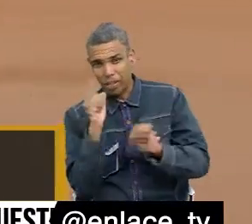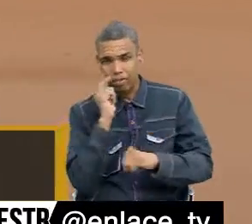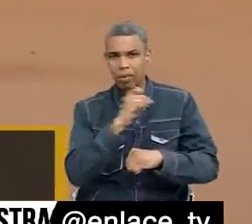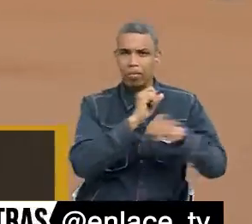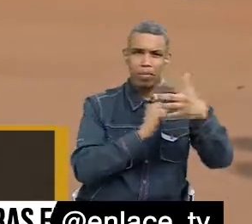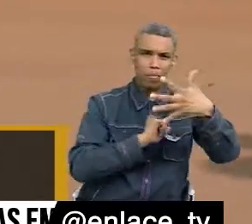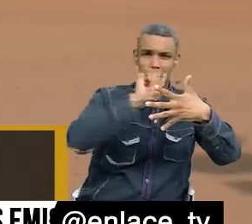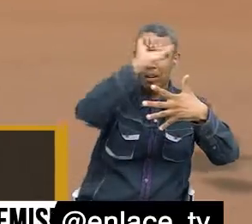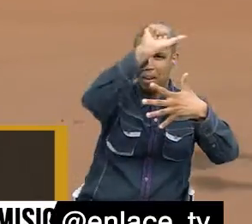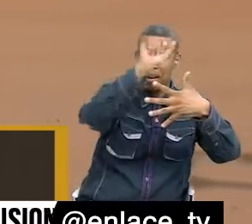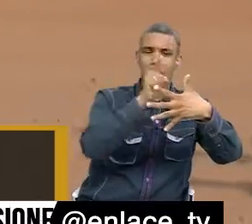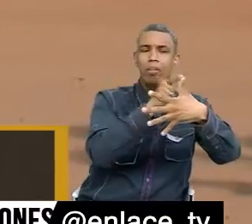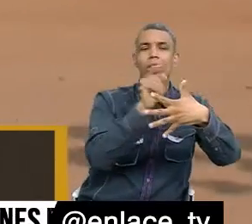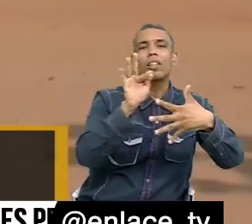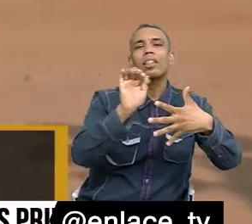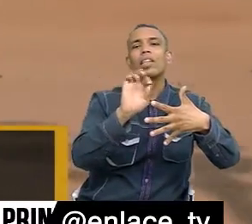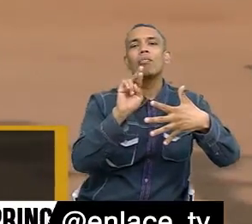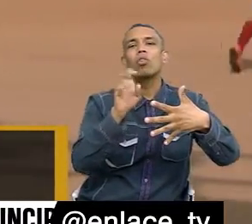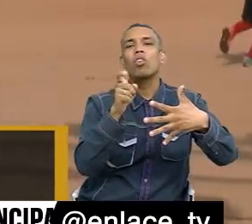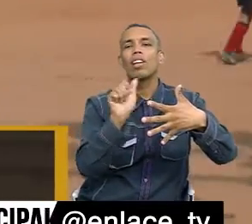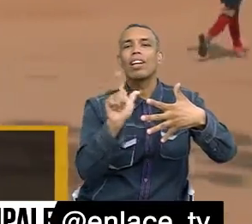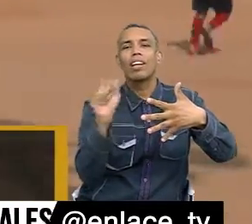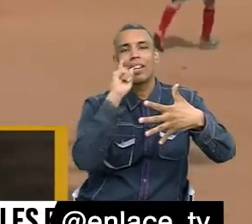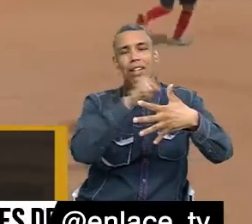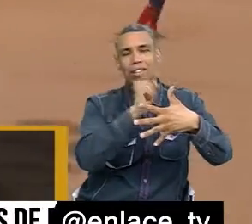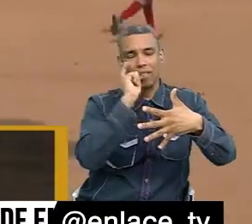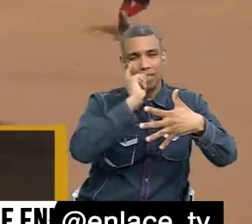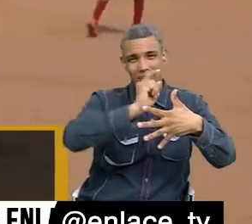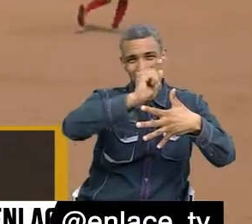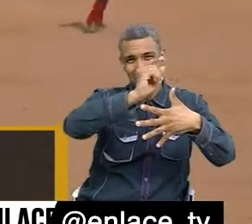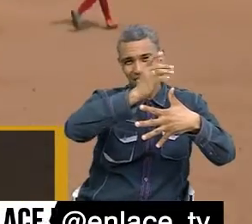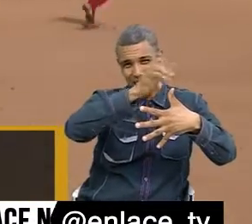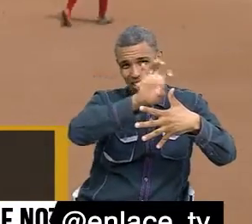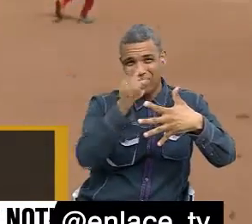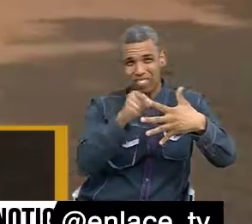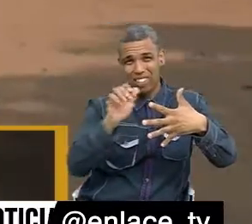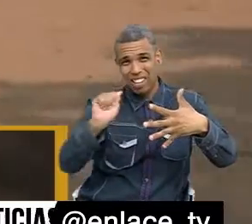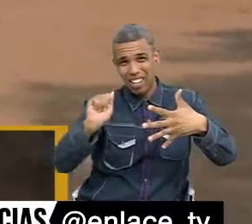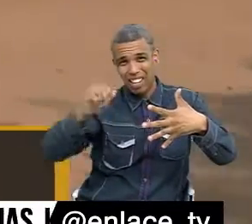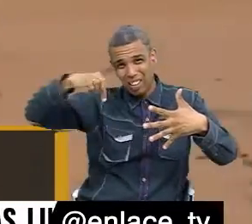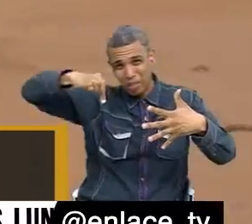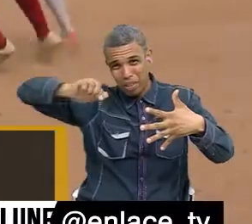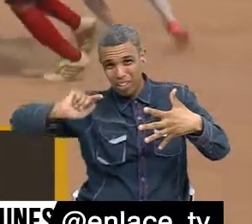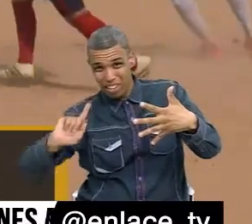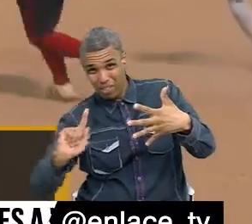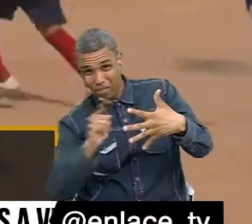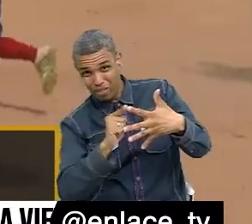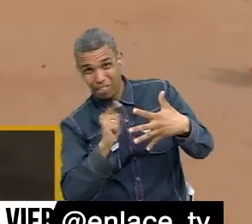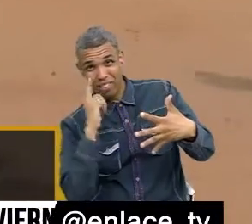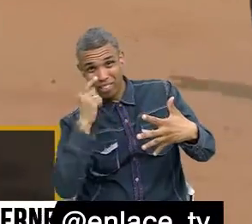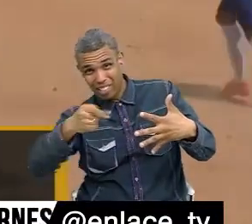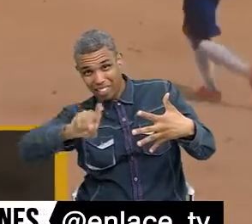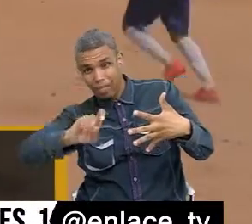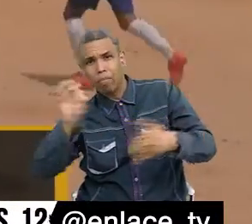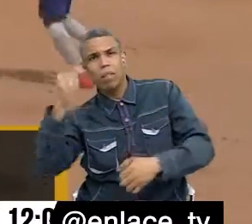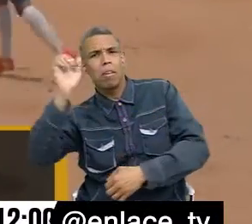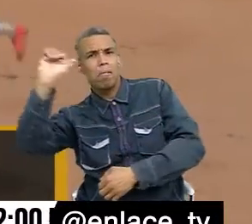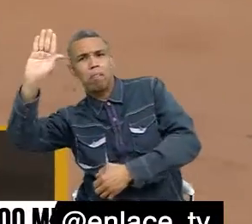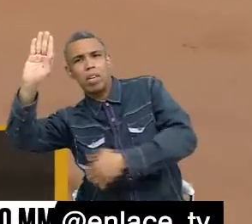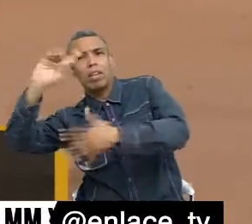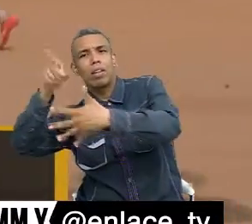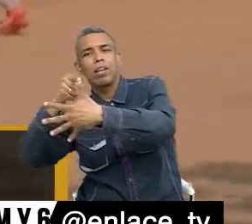por Termogalán con 19 puntos, seguido por APF con 16 unidades. De otra parte, la tabla de posiciones del grupo 2 es